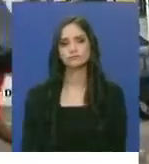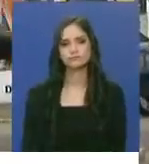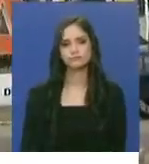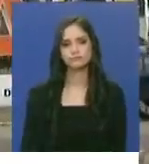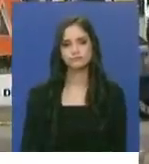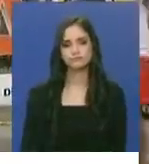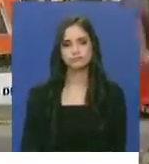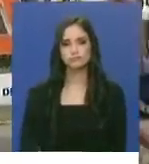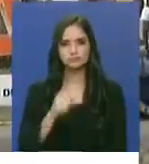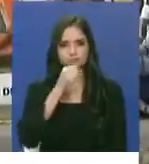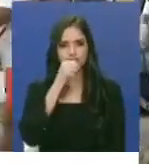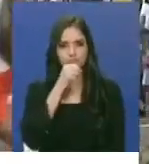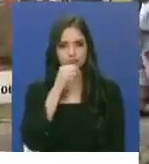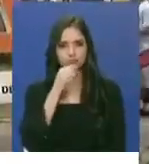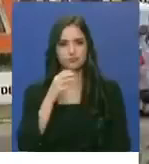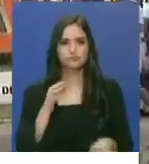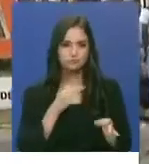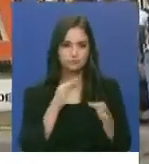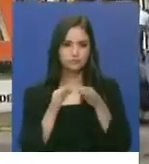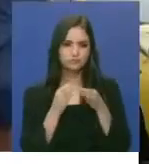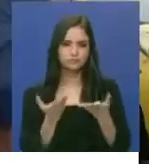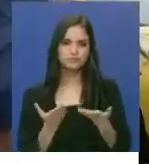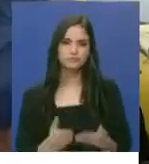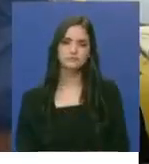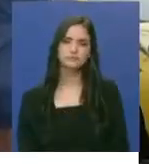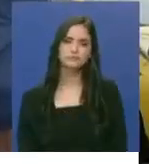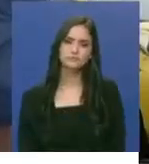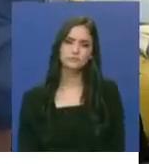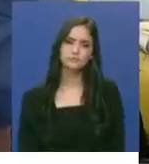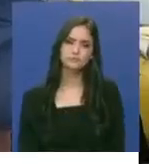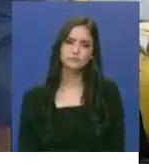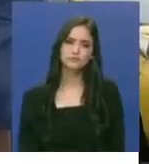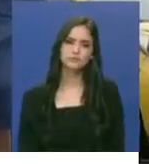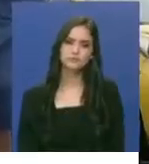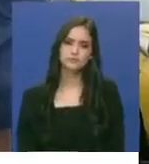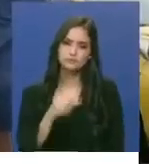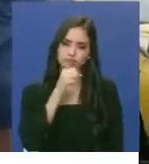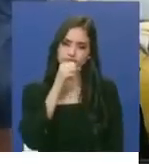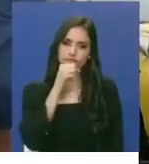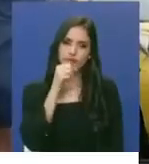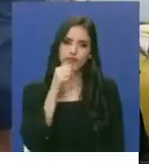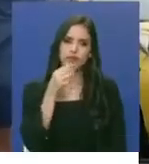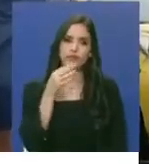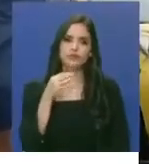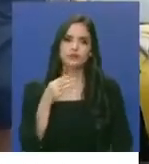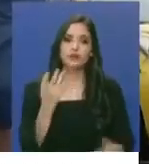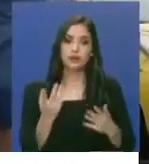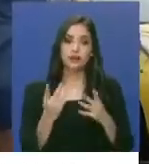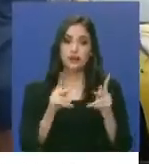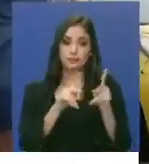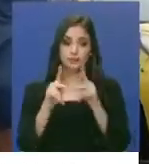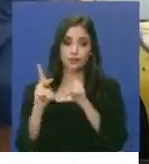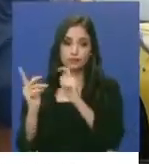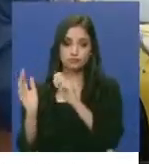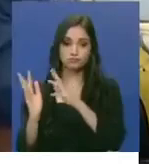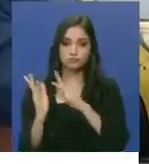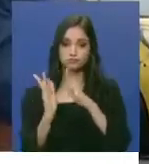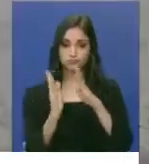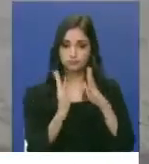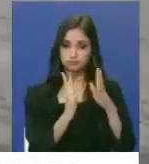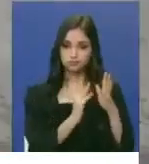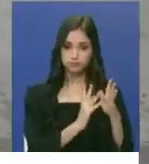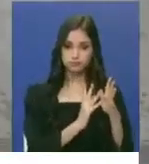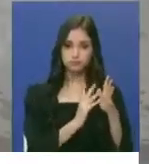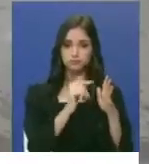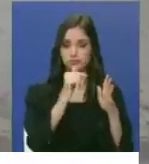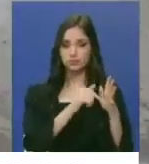Adelante, para que nos sigas comentando. Bueno, en este momento ya se están retirando de aquí de la gobernación para un costado los manifestantes en este